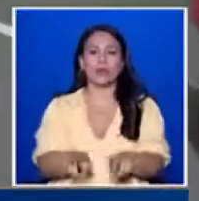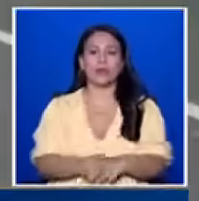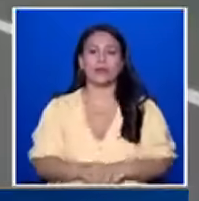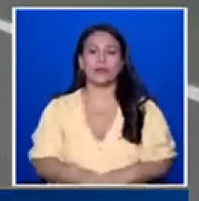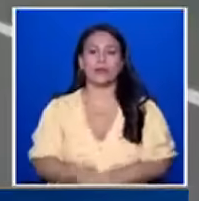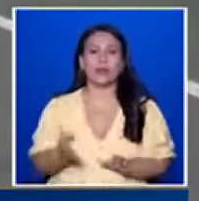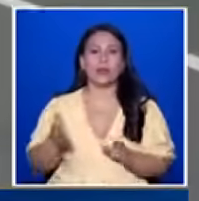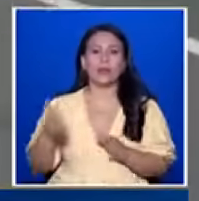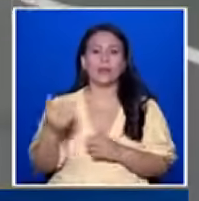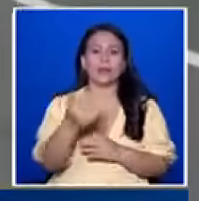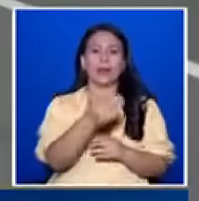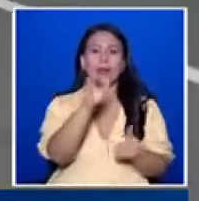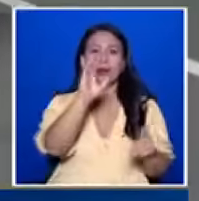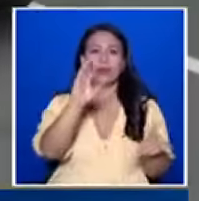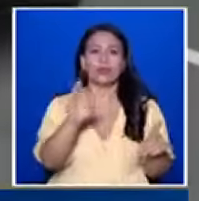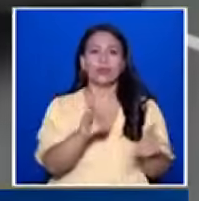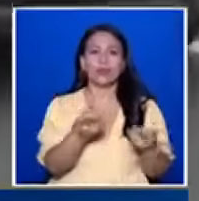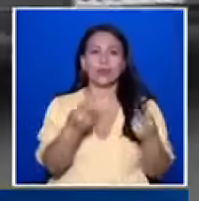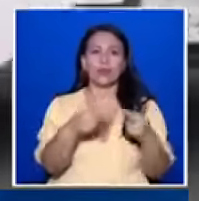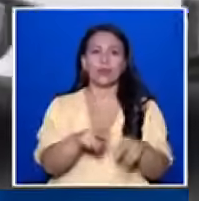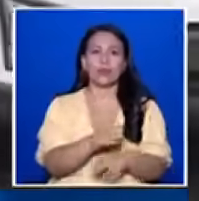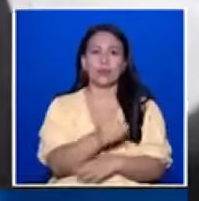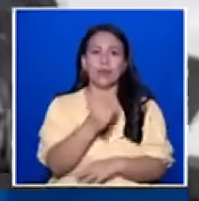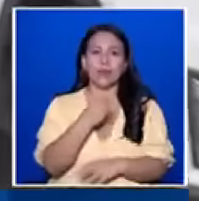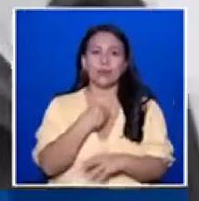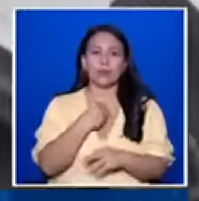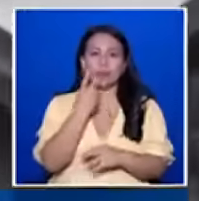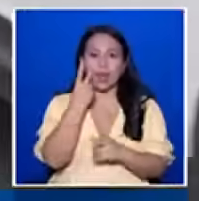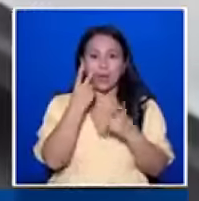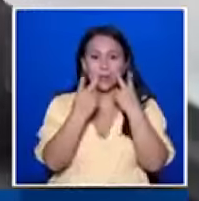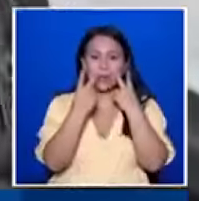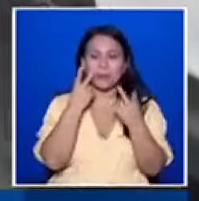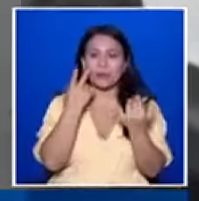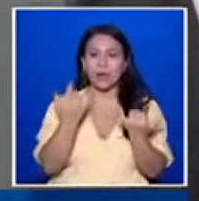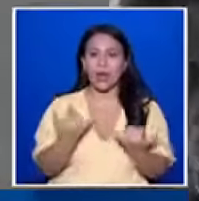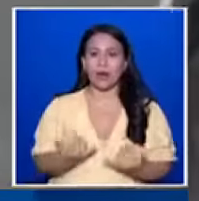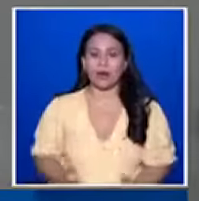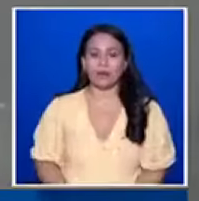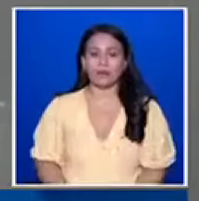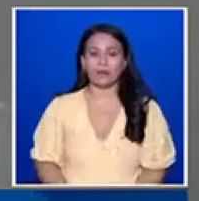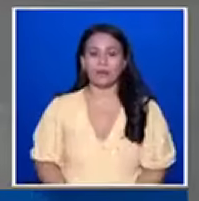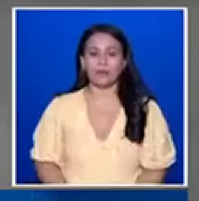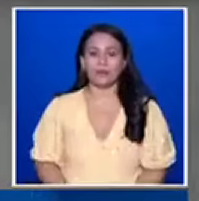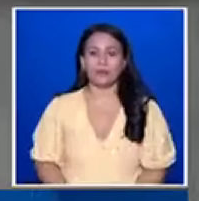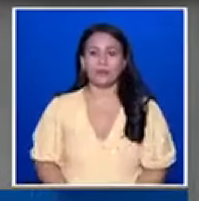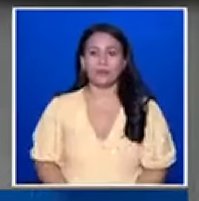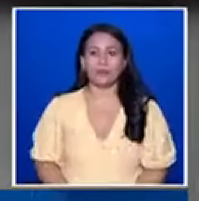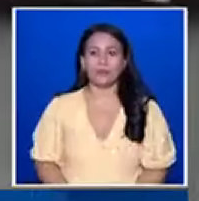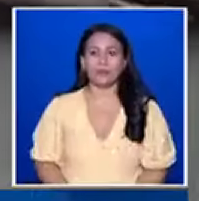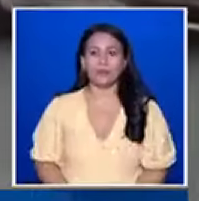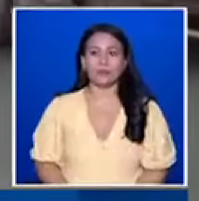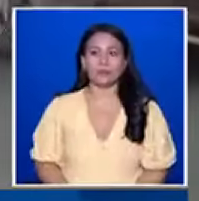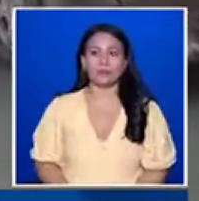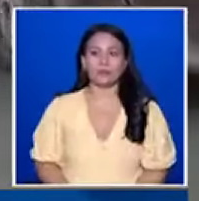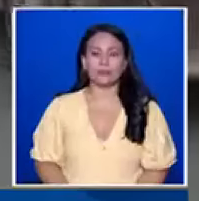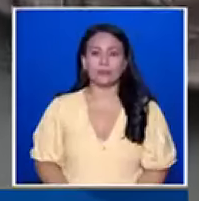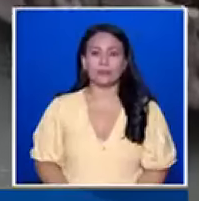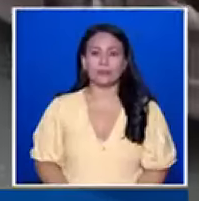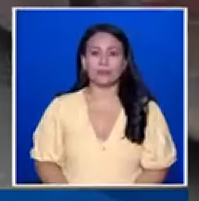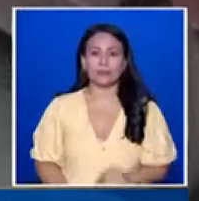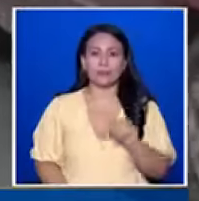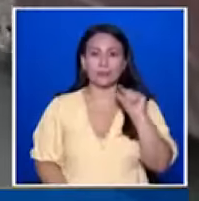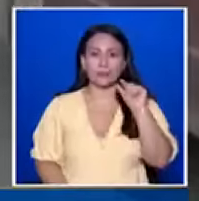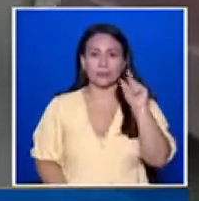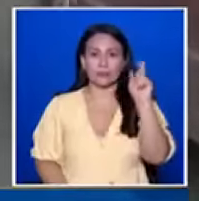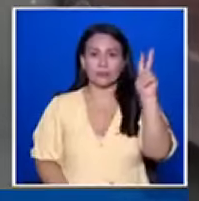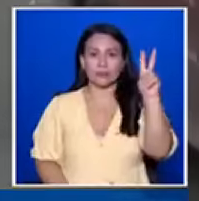en la vía a la costa. La situación, lo que vemos ahora, es que está en estas condiciones. Hay que indicar